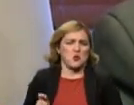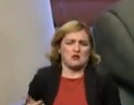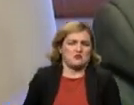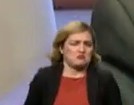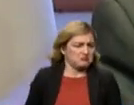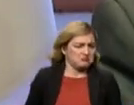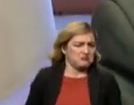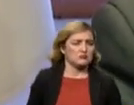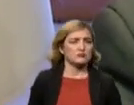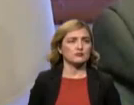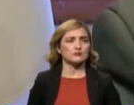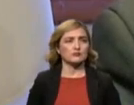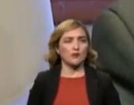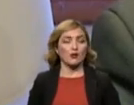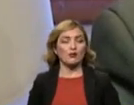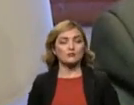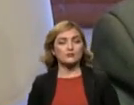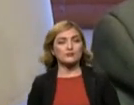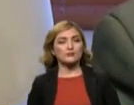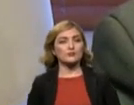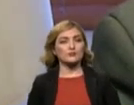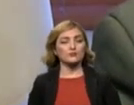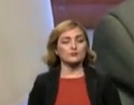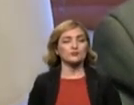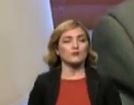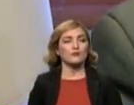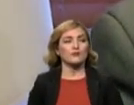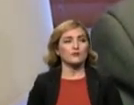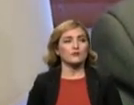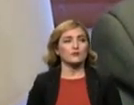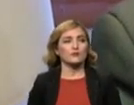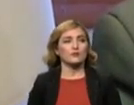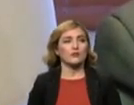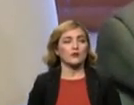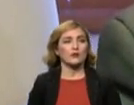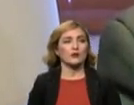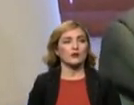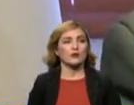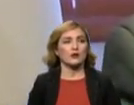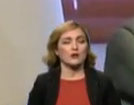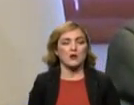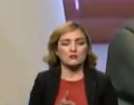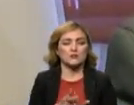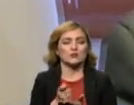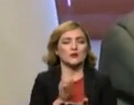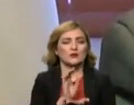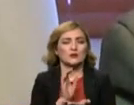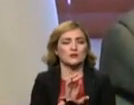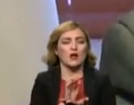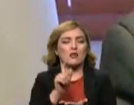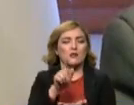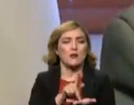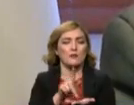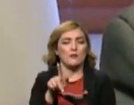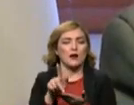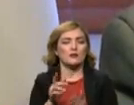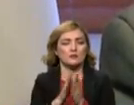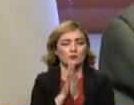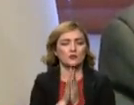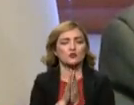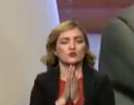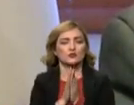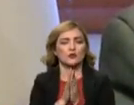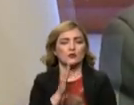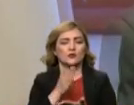por tanto, una de las condiciones para poder hacer un aporte al IES es que haya una remuneración. A solicitar al IES